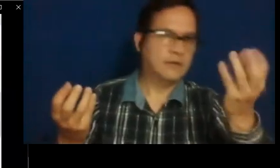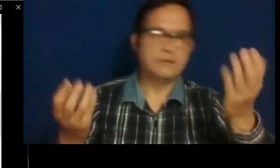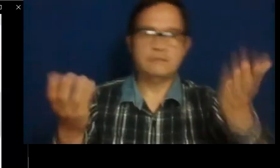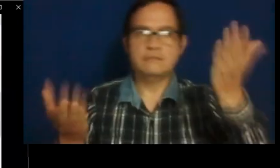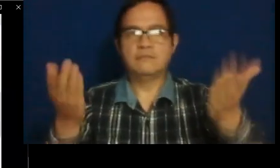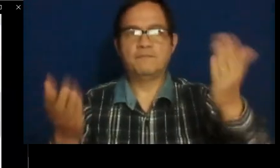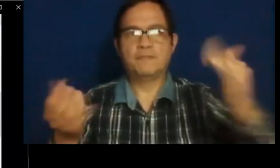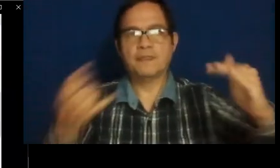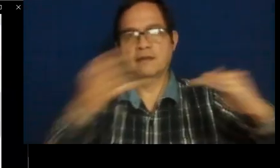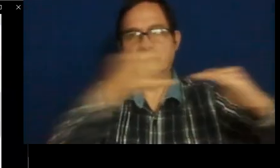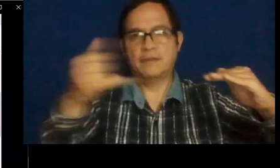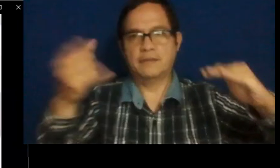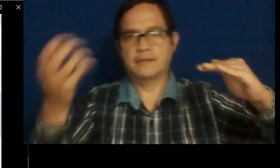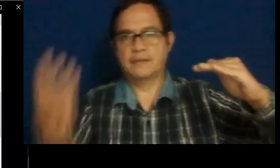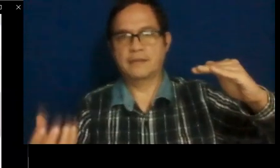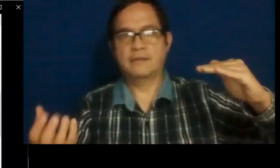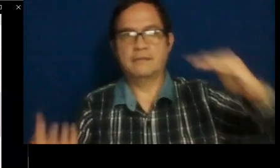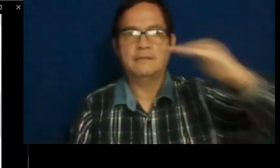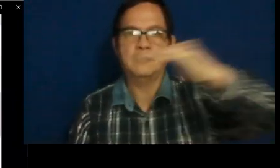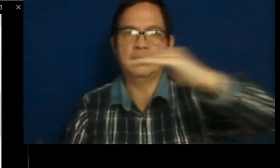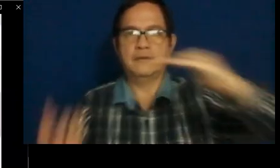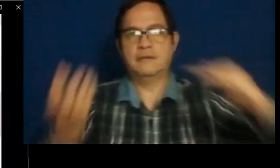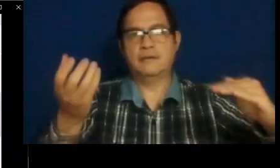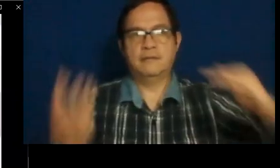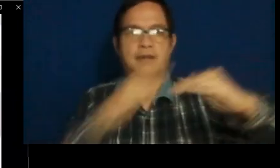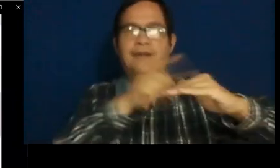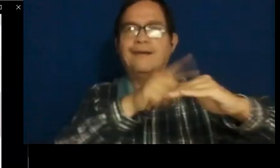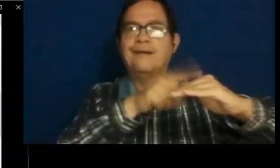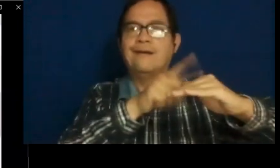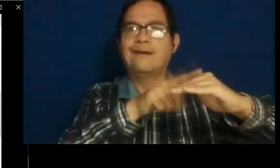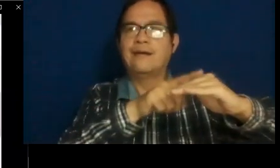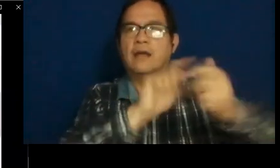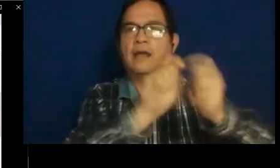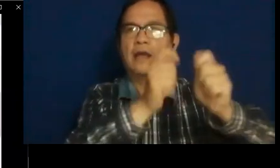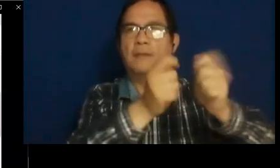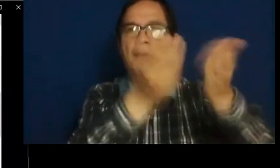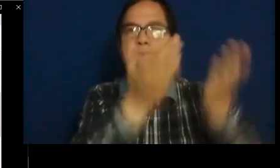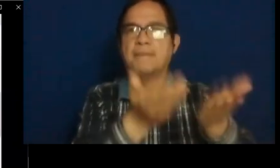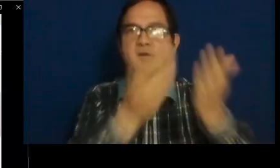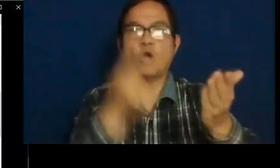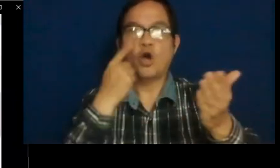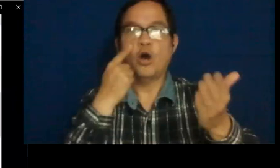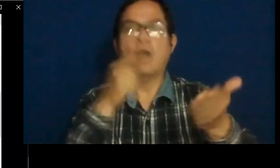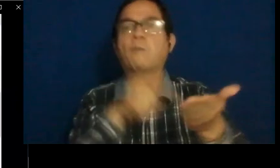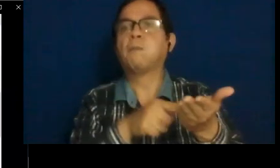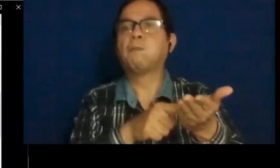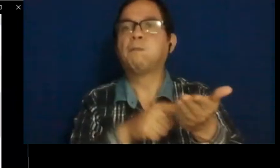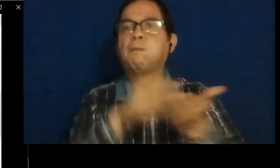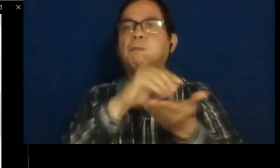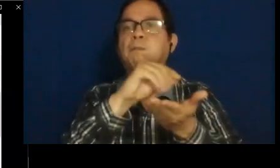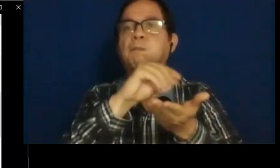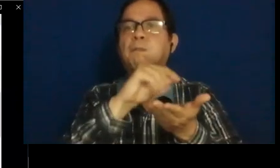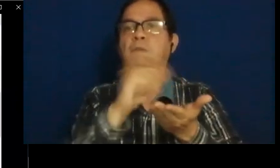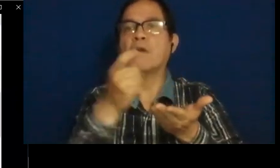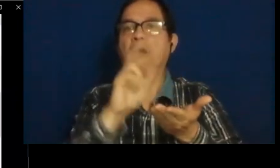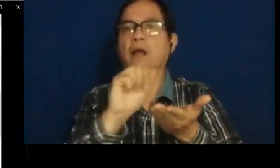se desplaza, vamos a cambiar el peso de esa masa. Ojo, por favor, que esta medida está en gramos. Entonces, al momento de hacer sus